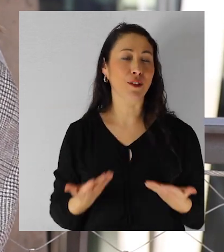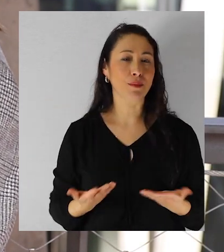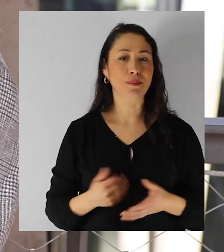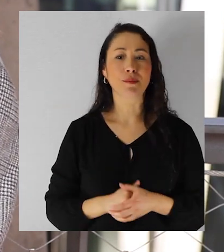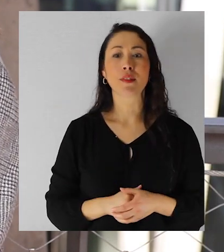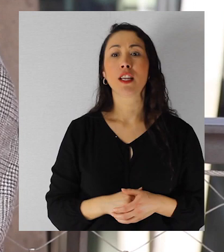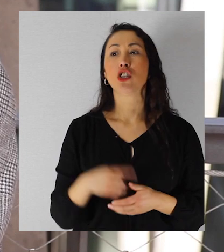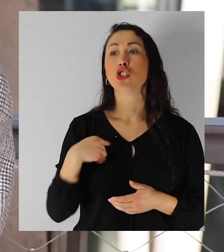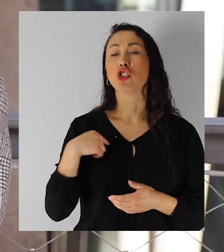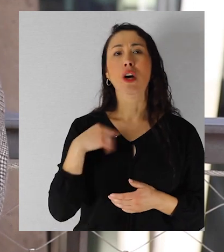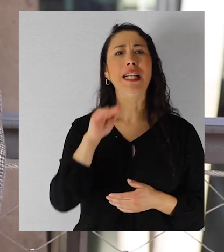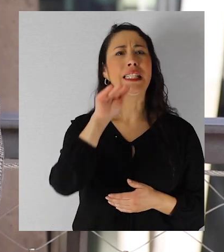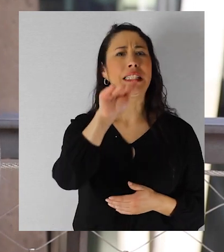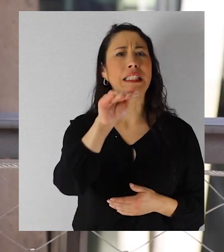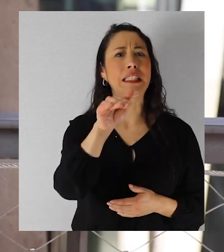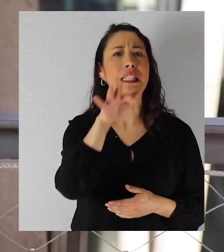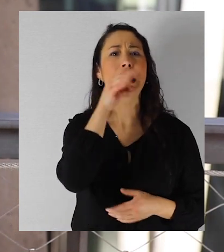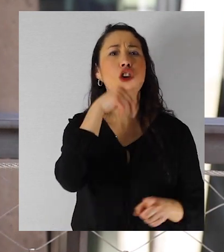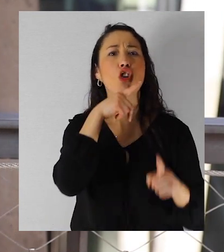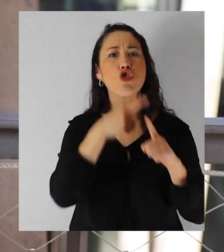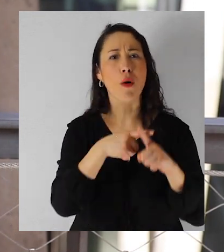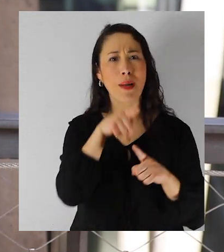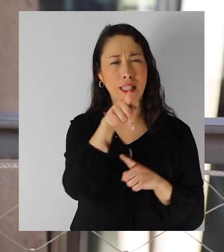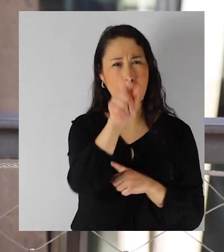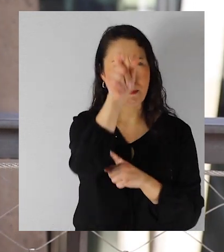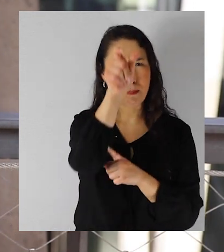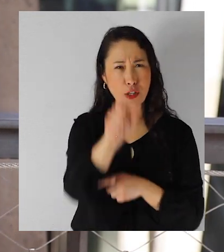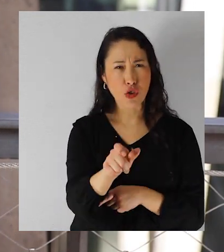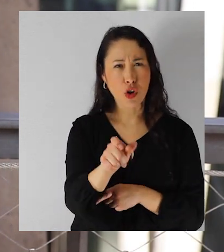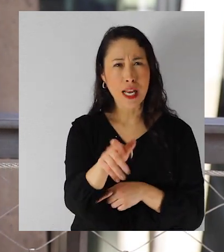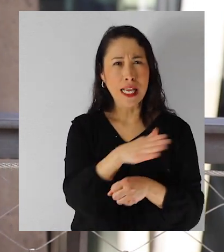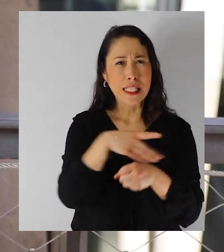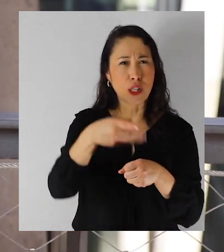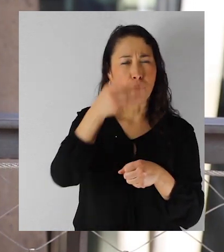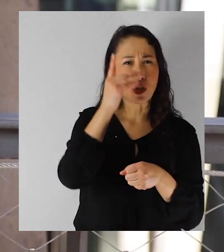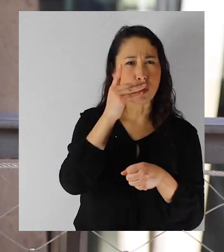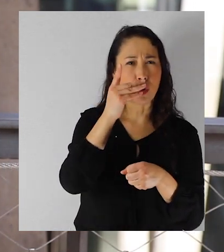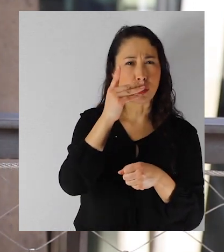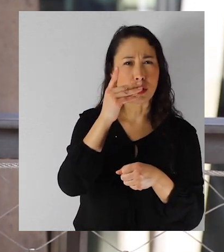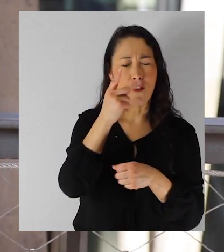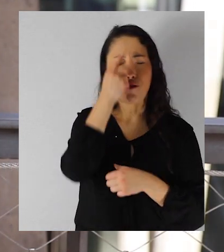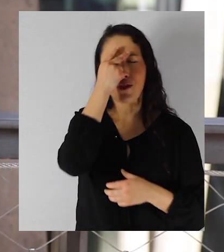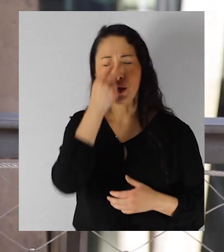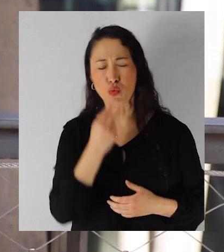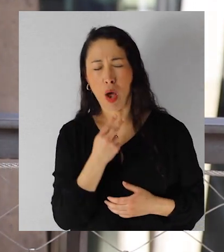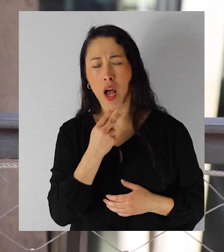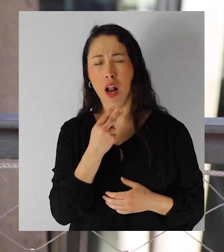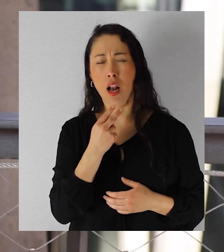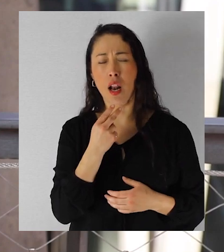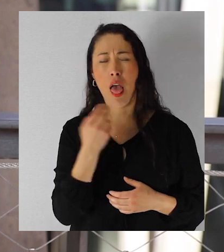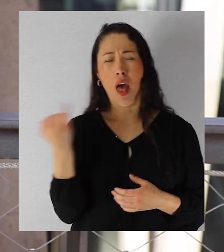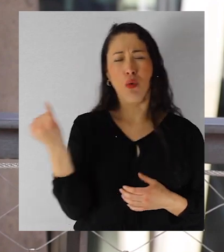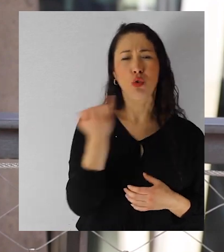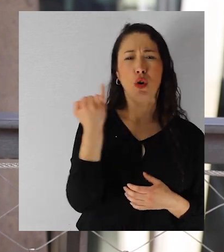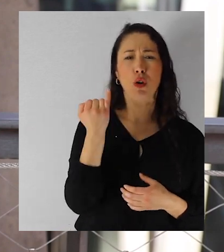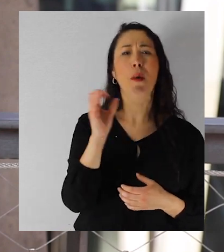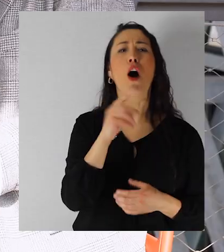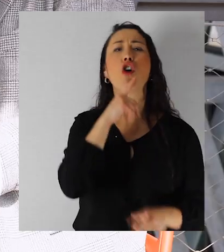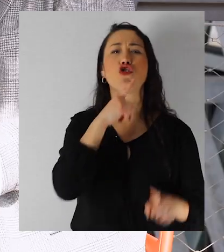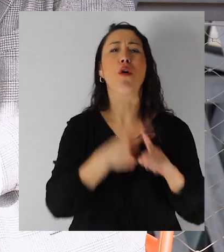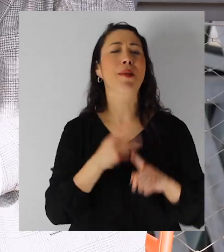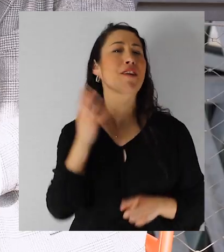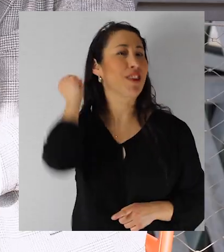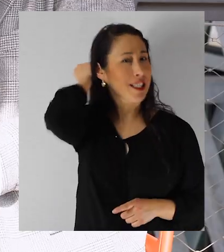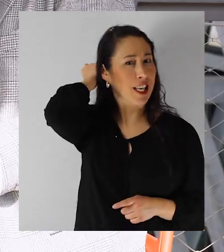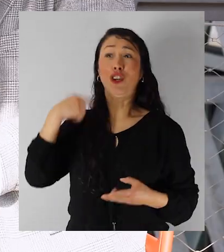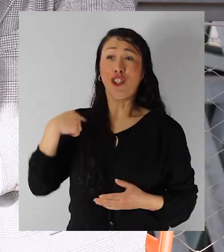yo a ti te llamo persona con discapacidad visual, autónoma, o te llamo por Francisco. Yo